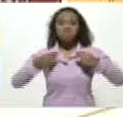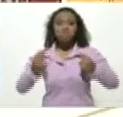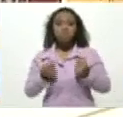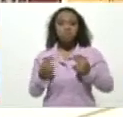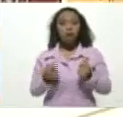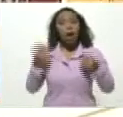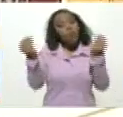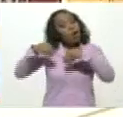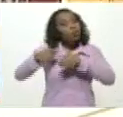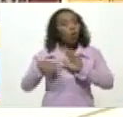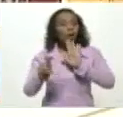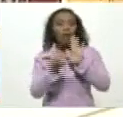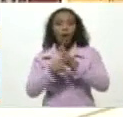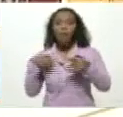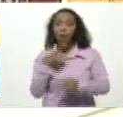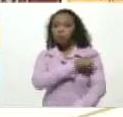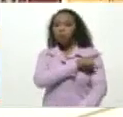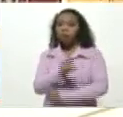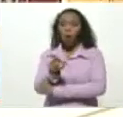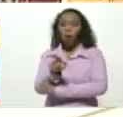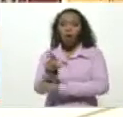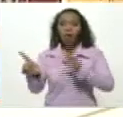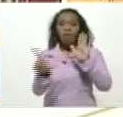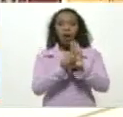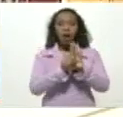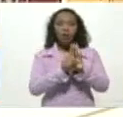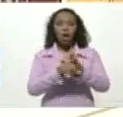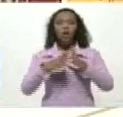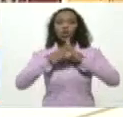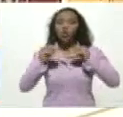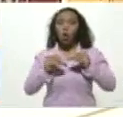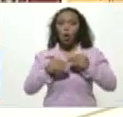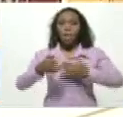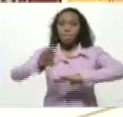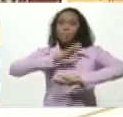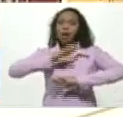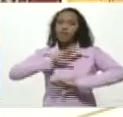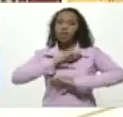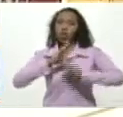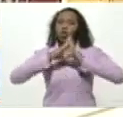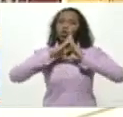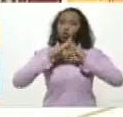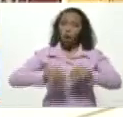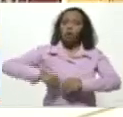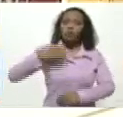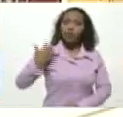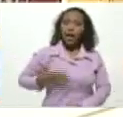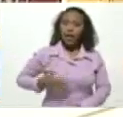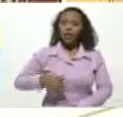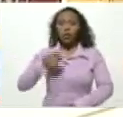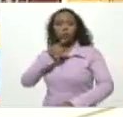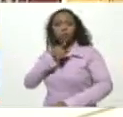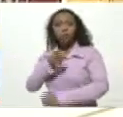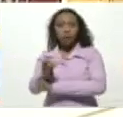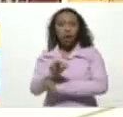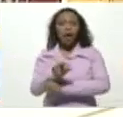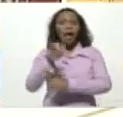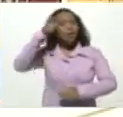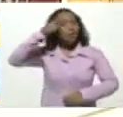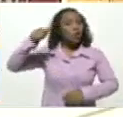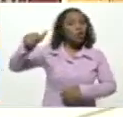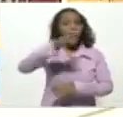ley, por mandato de la ley, con todos sus beneficios, con todos sus derechos y sus deberes, las